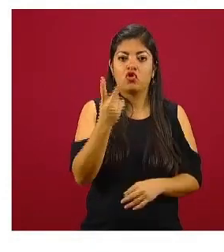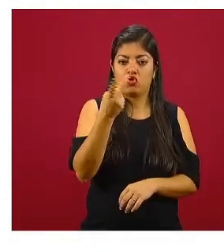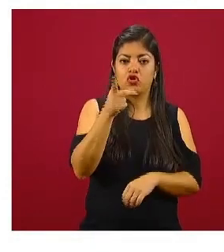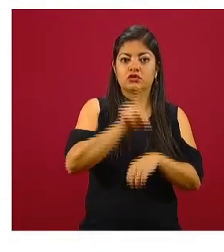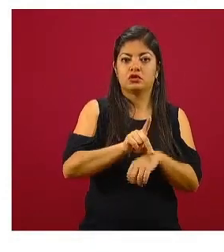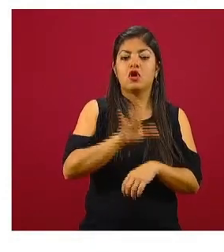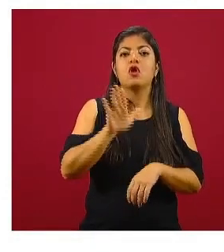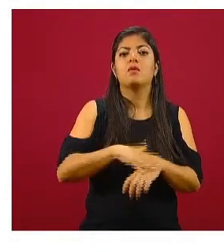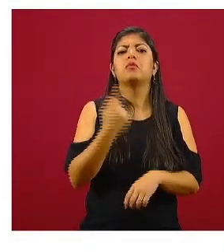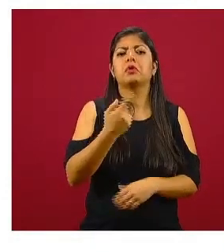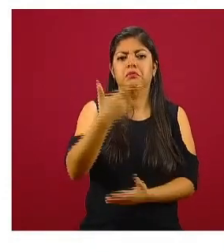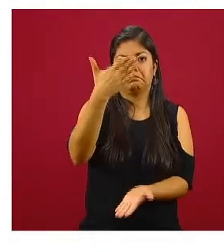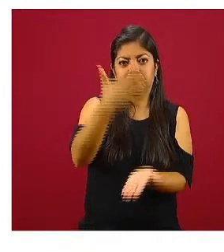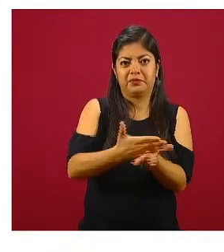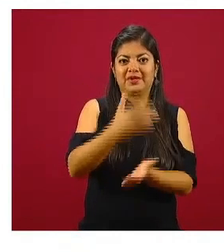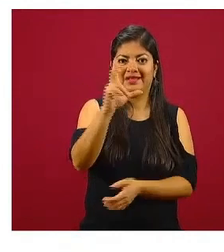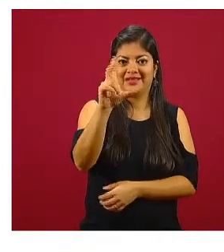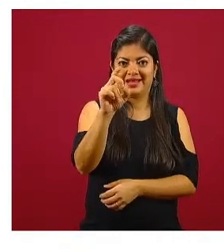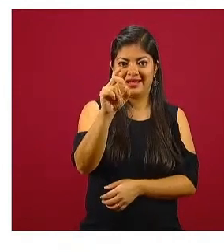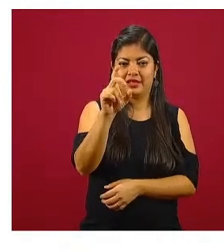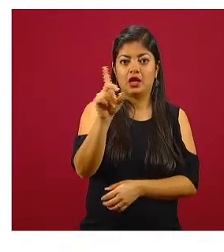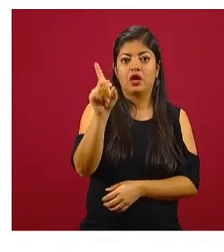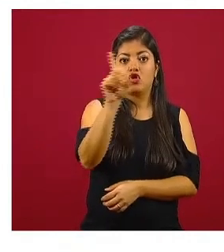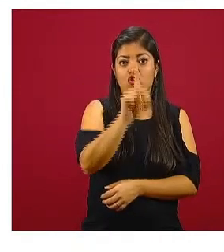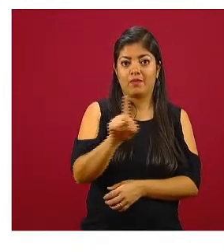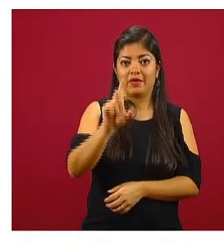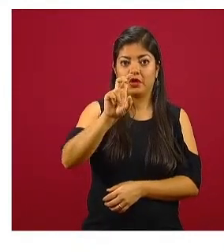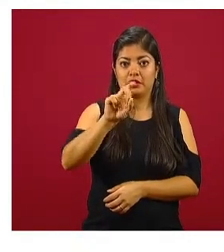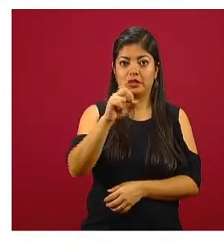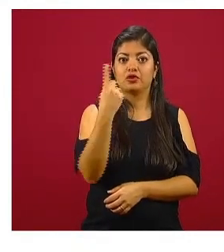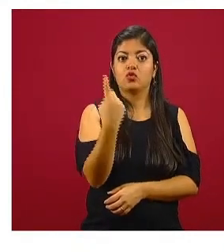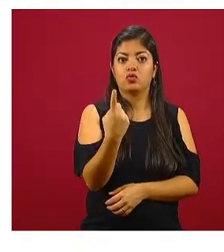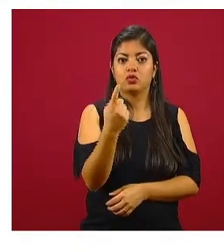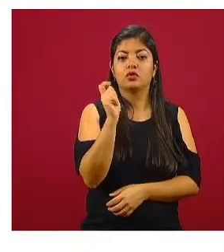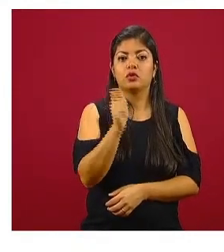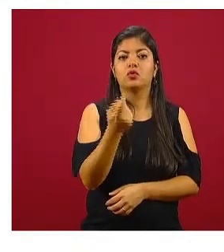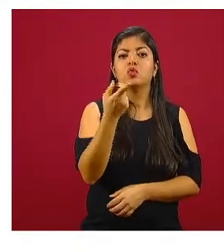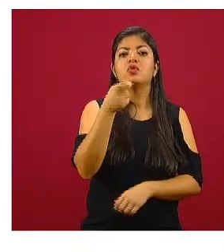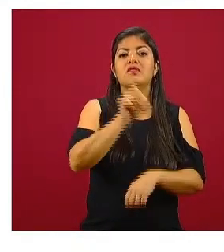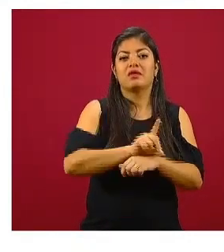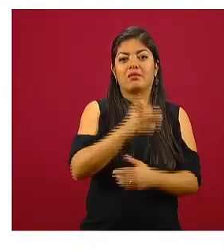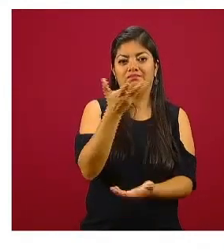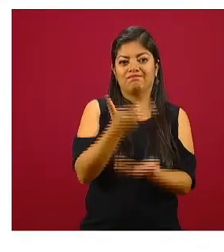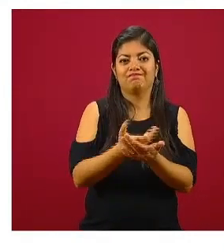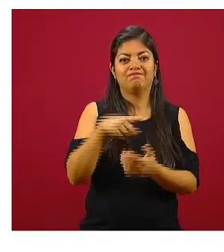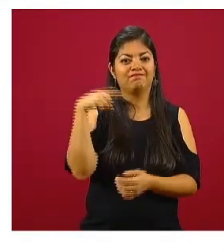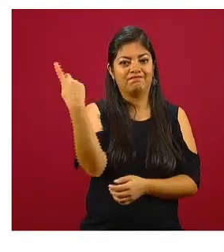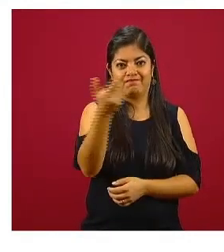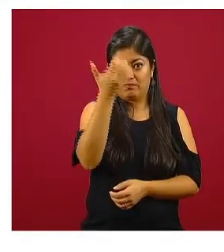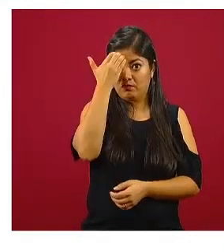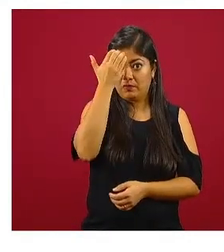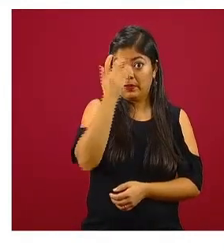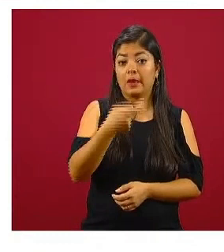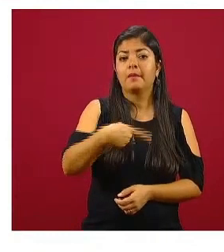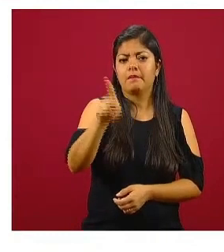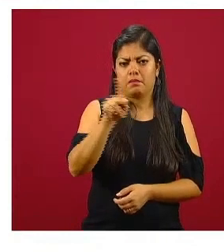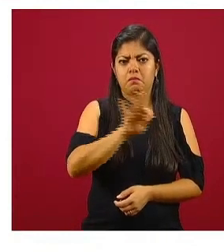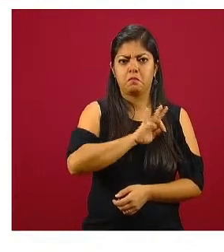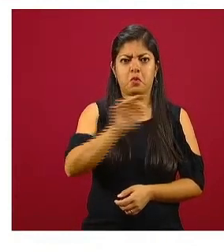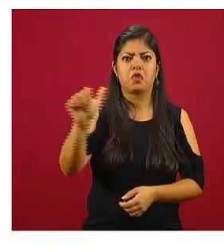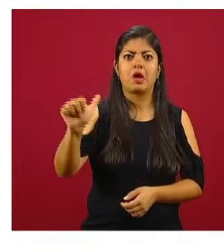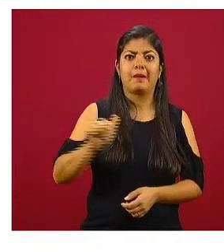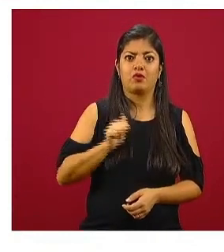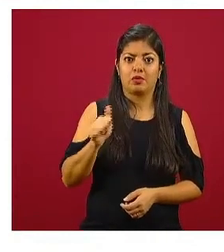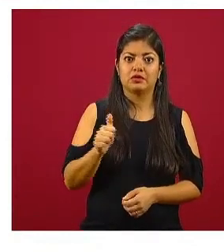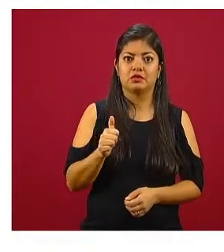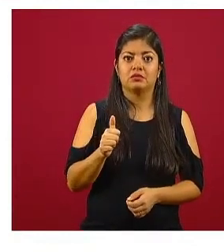porque la jornada termina el 30, el domingo 31 es un día de asueto convencional, pero lo podríamos aprovechar